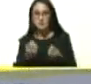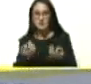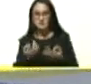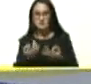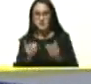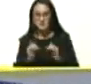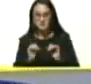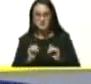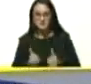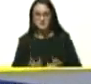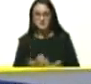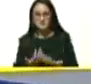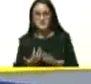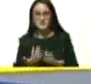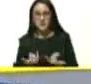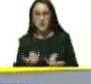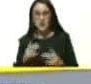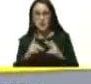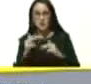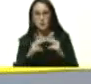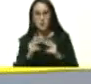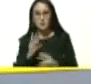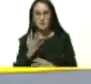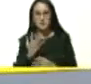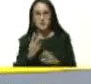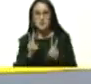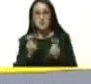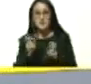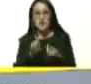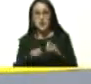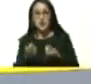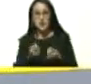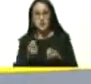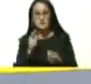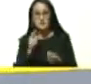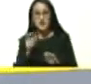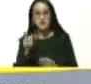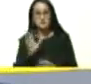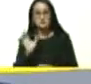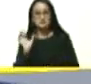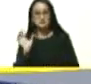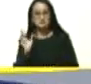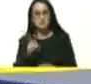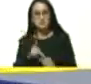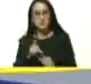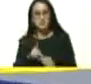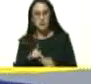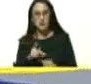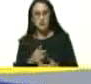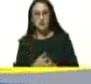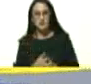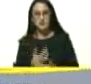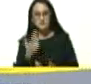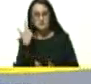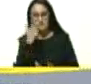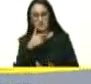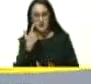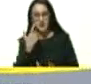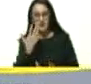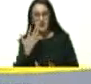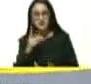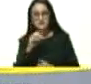estamos empeñados y vamos a construir una nueva economía postrentista petrolera. La cara